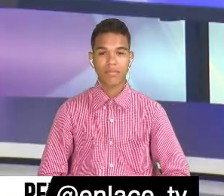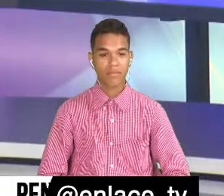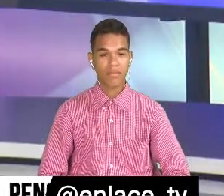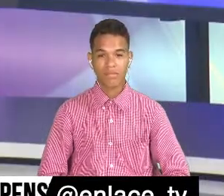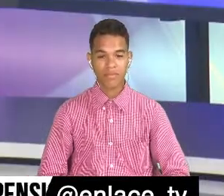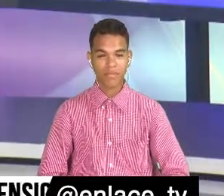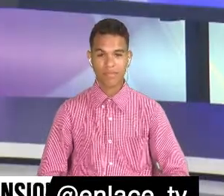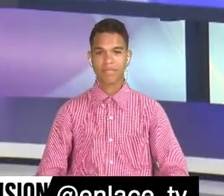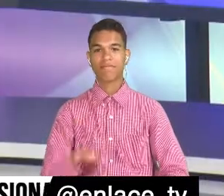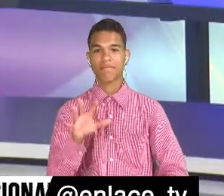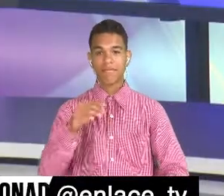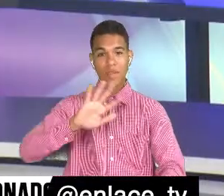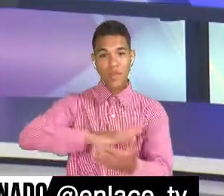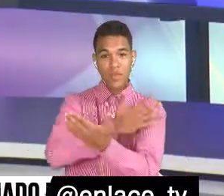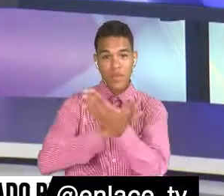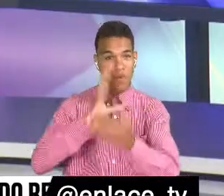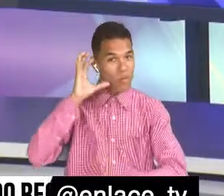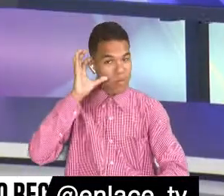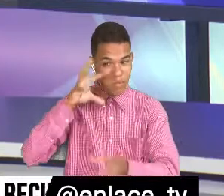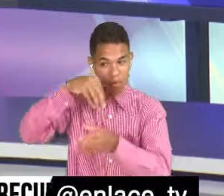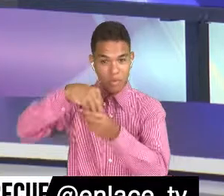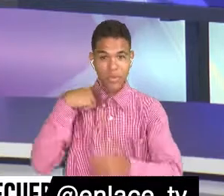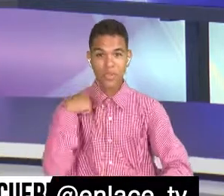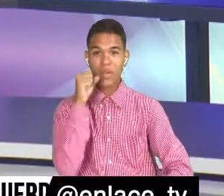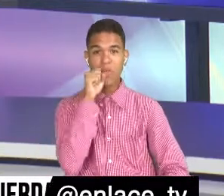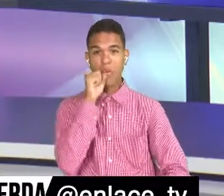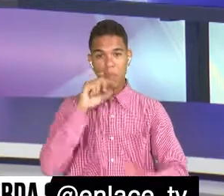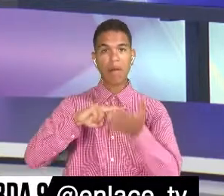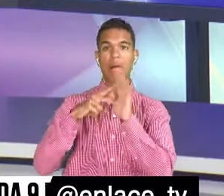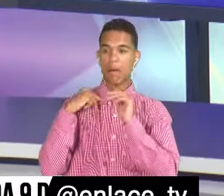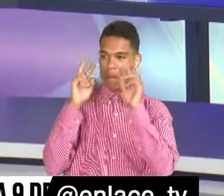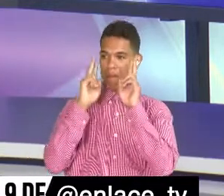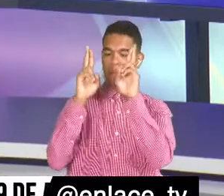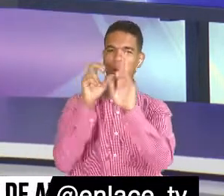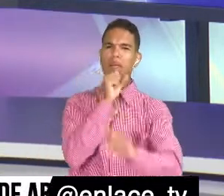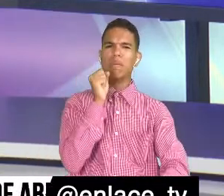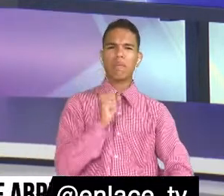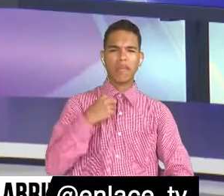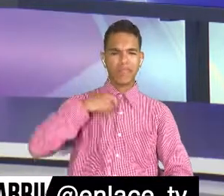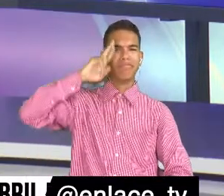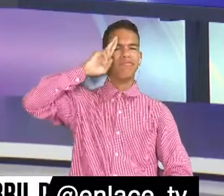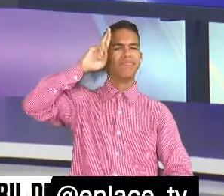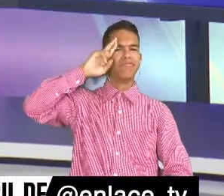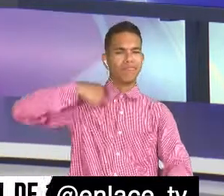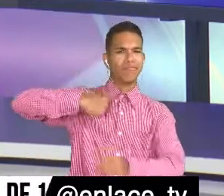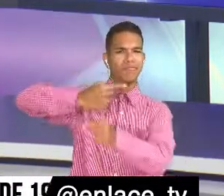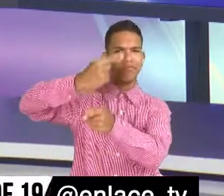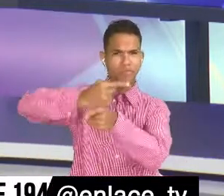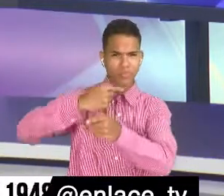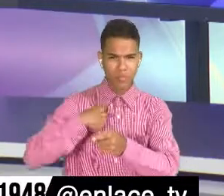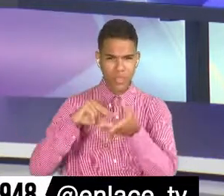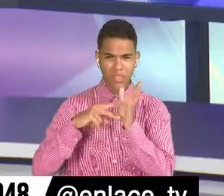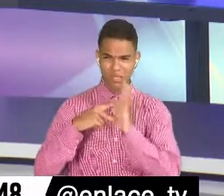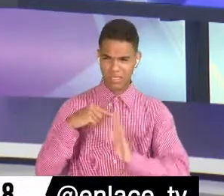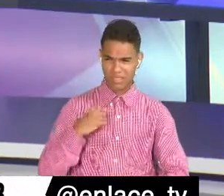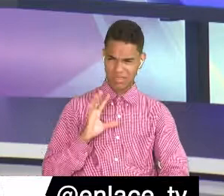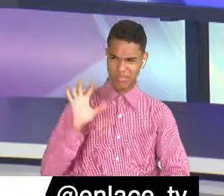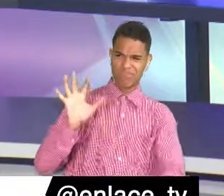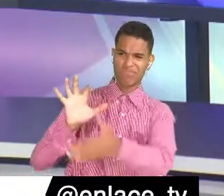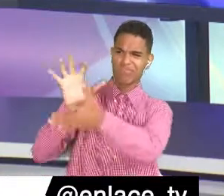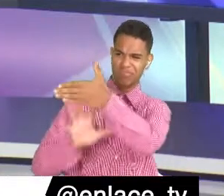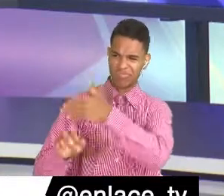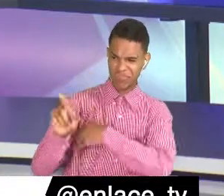Y es que músicos locales reconocen al Poli como el más veterano de los acordeoneros locales y no desconocen el aporte que él ha hecho